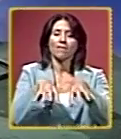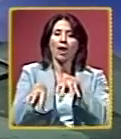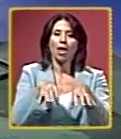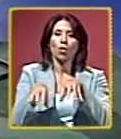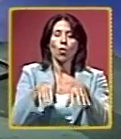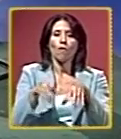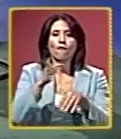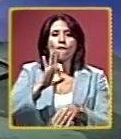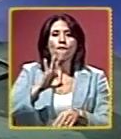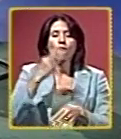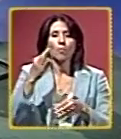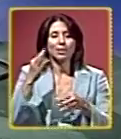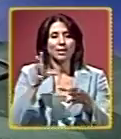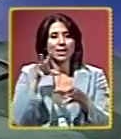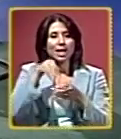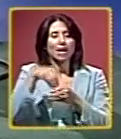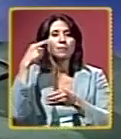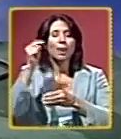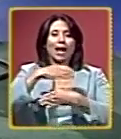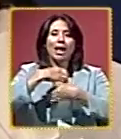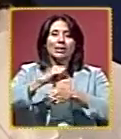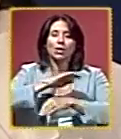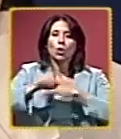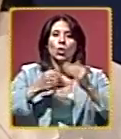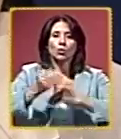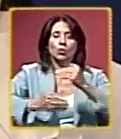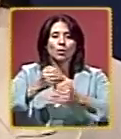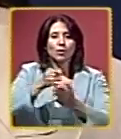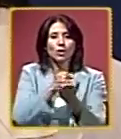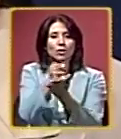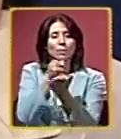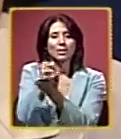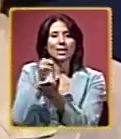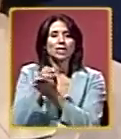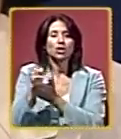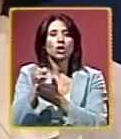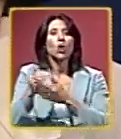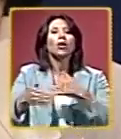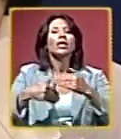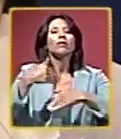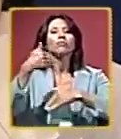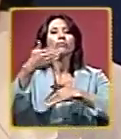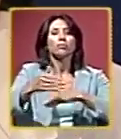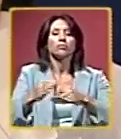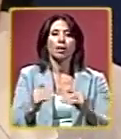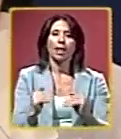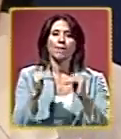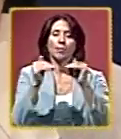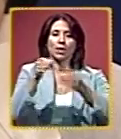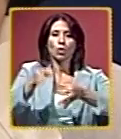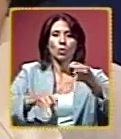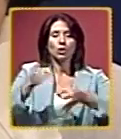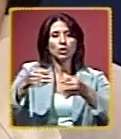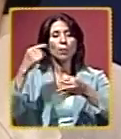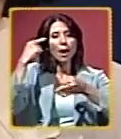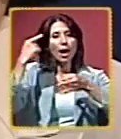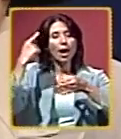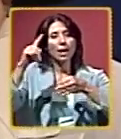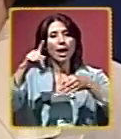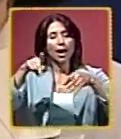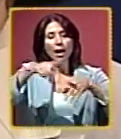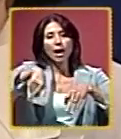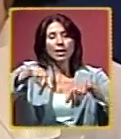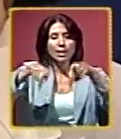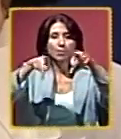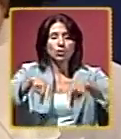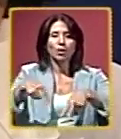para llevar todos los procedimientos de investigación y el subsiguiente elevamiento a juicio para aquellas personas o contra aquellas personas que